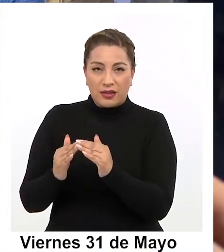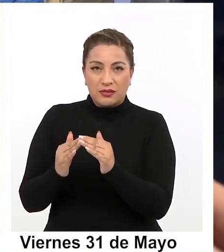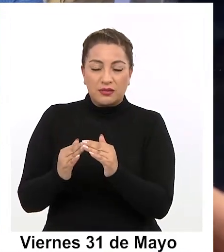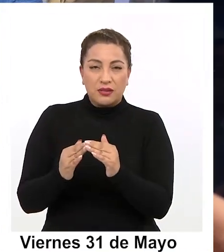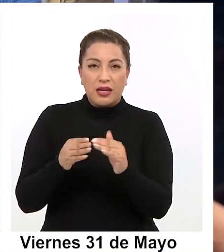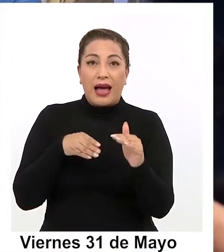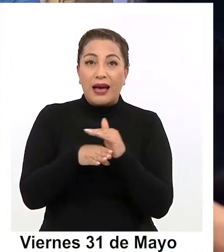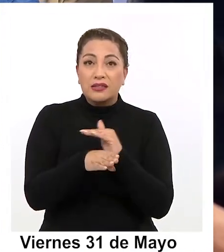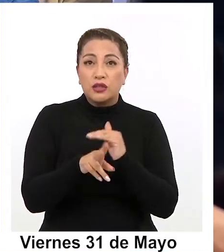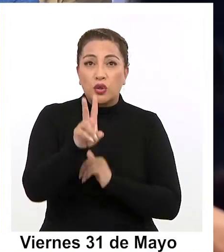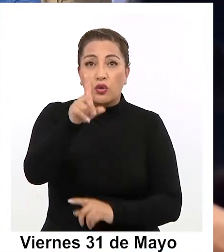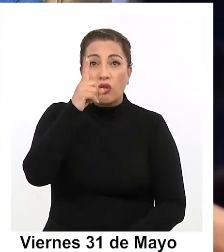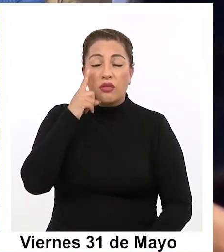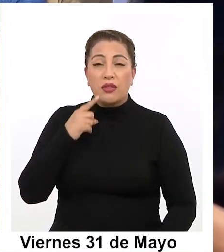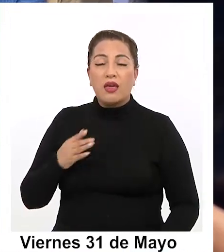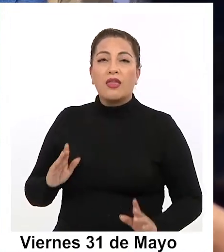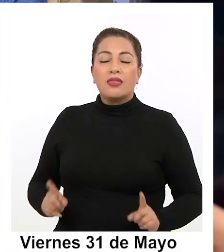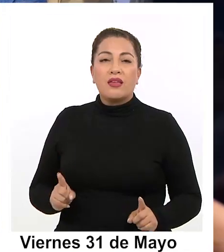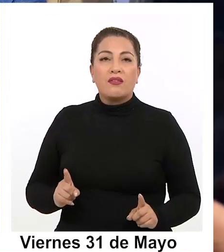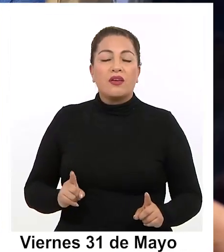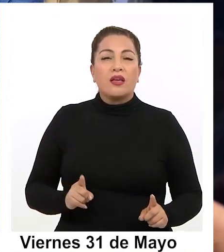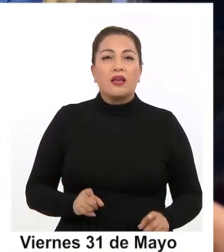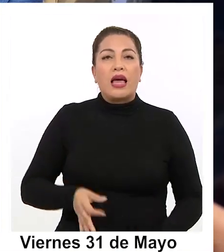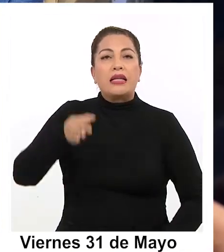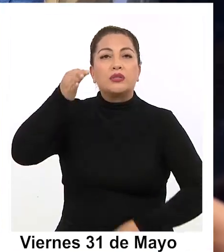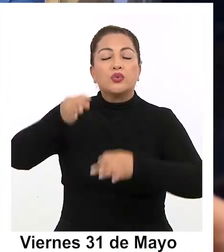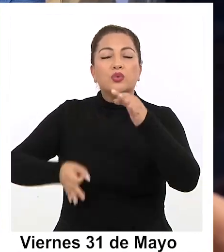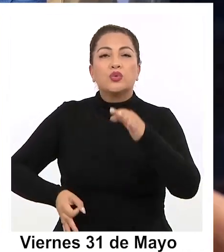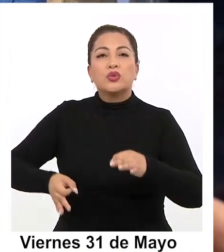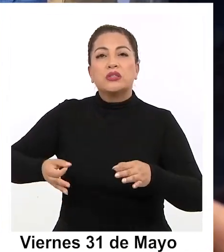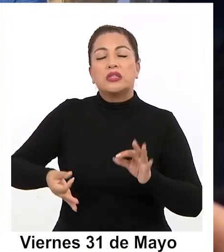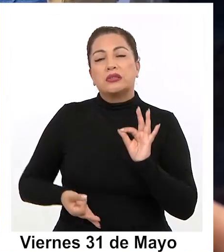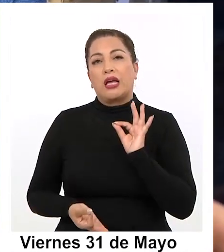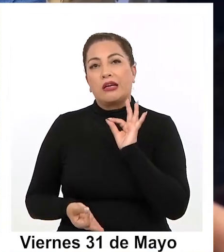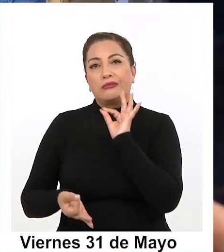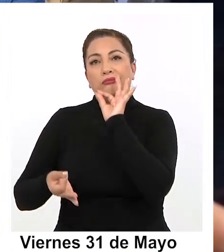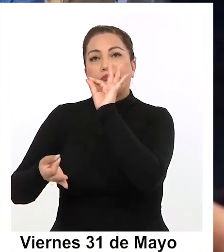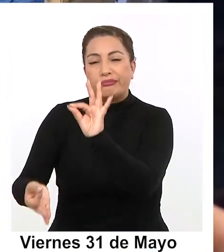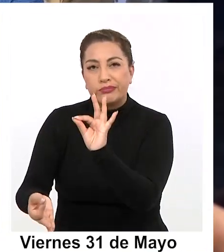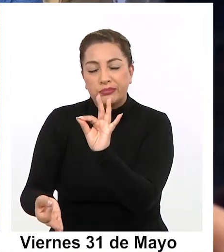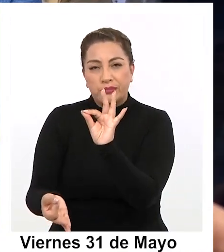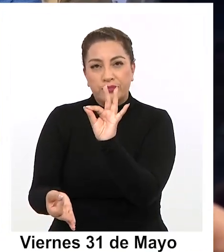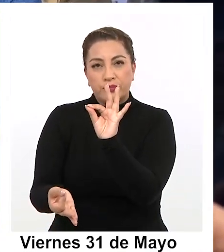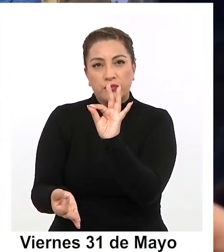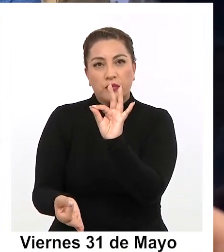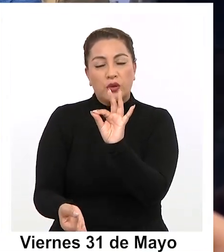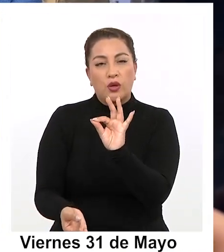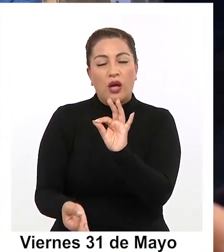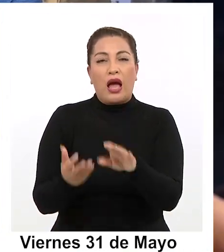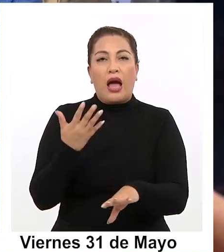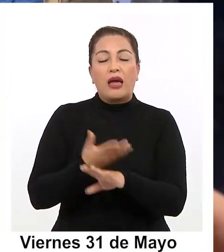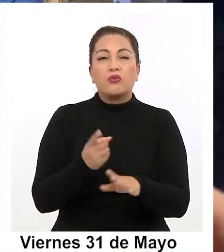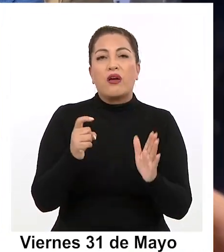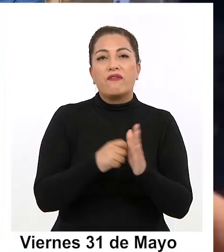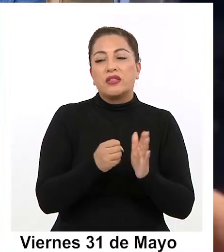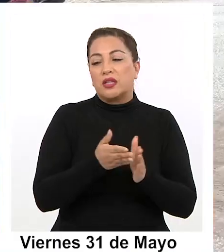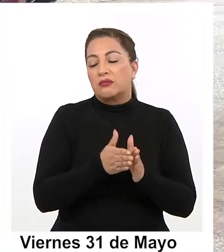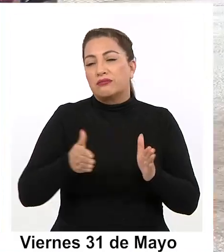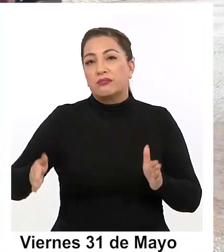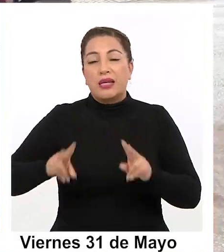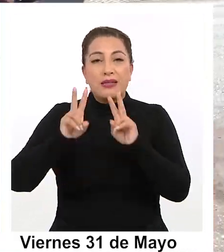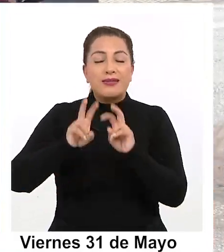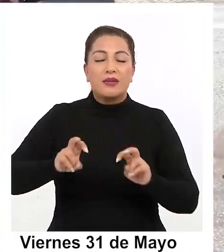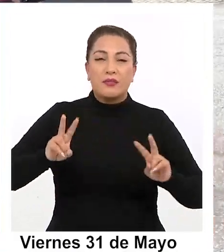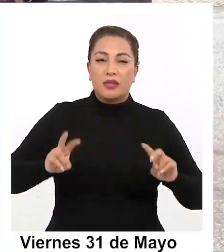acceso hace dos días se tiene que llevar al tribunal en el tribunal Tendremos que pedir un plazo de investigación que nos permita